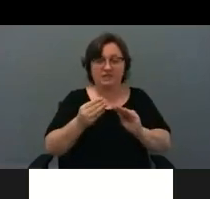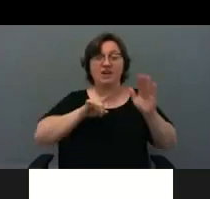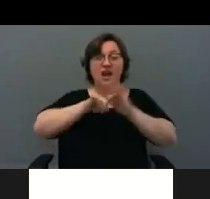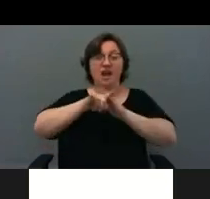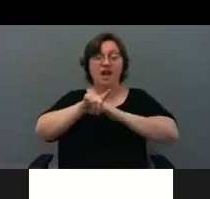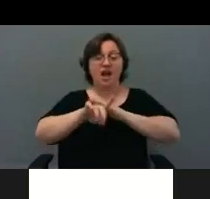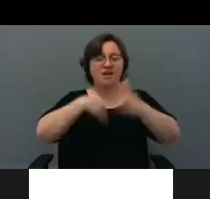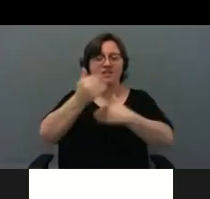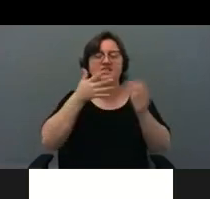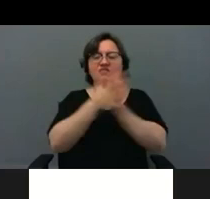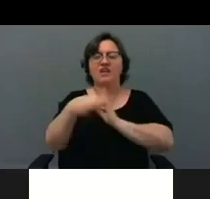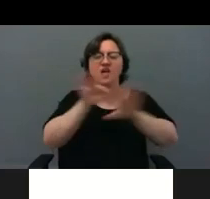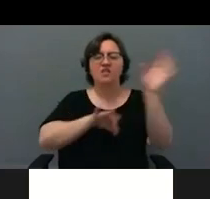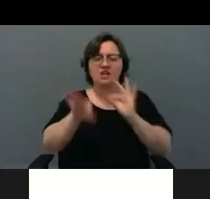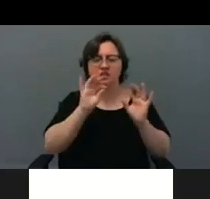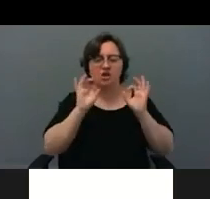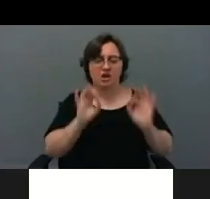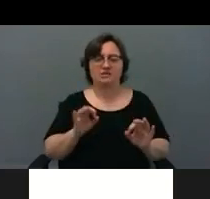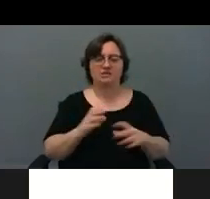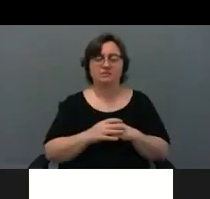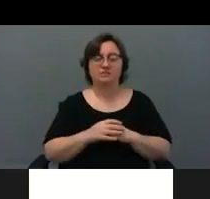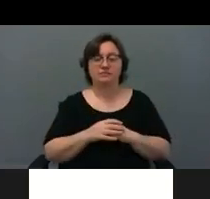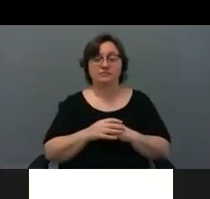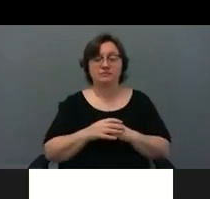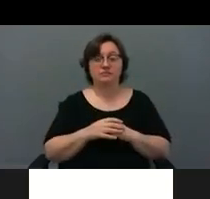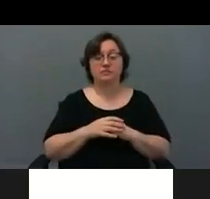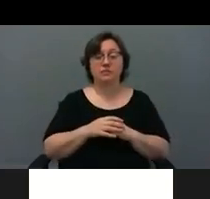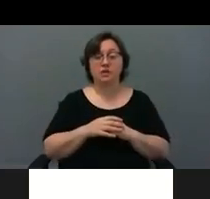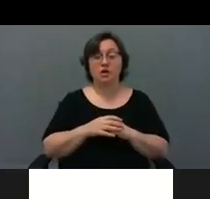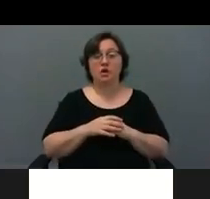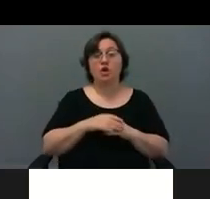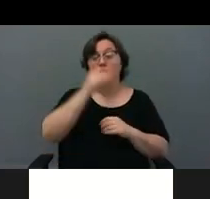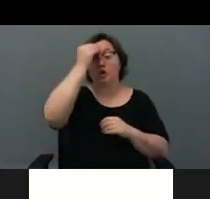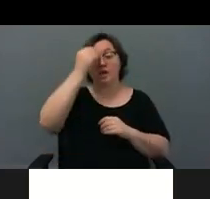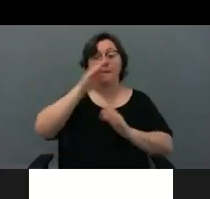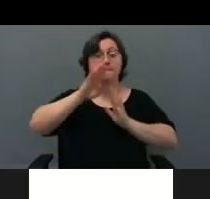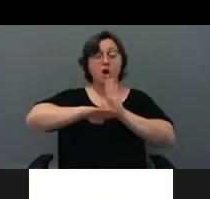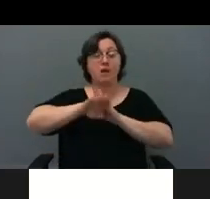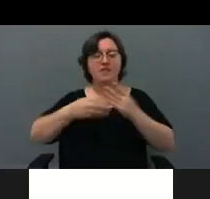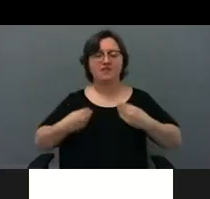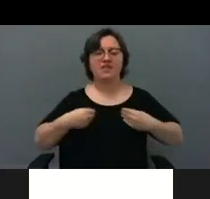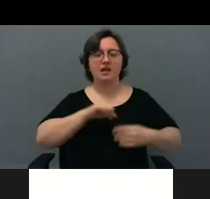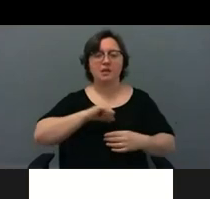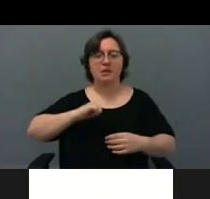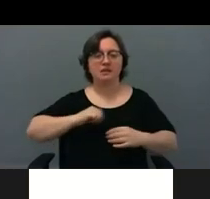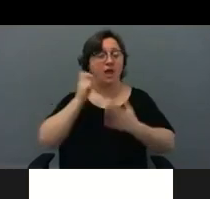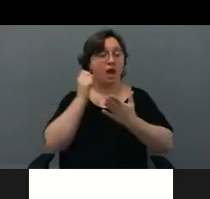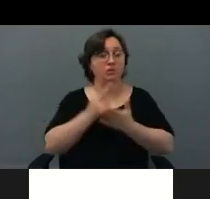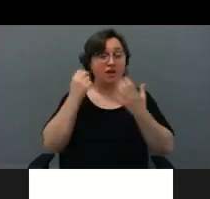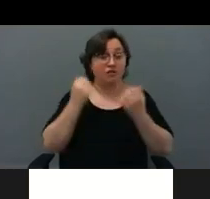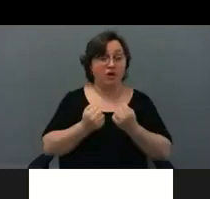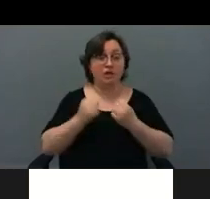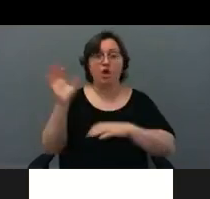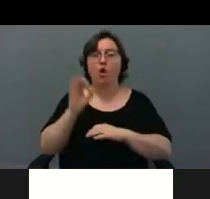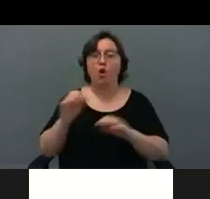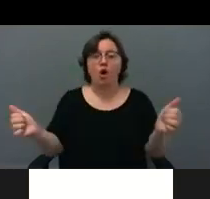toma de decisiones. Yo creo que apostar por un programa de vida independiente o por la